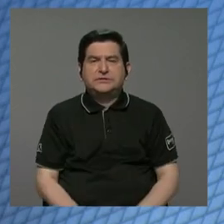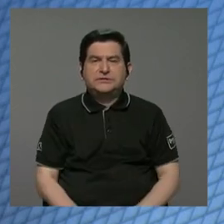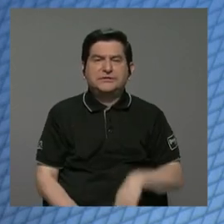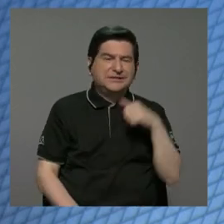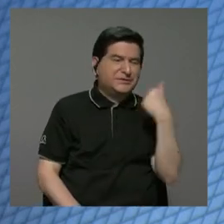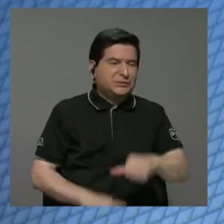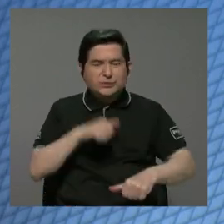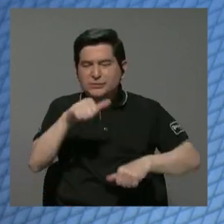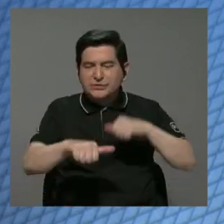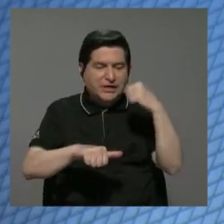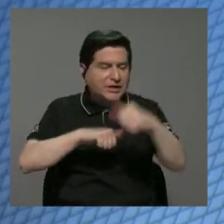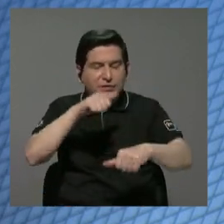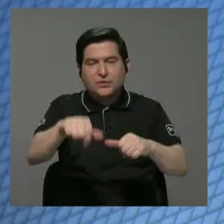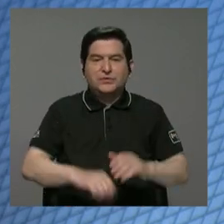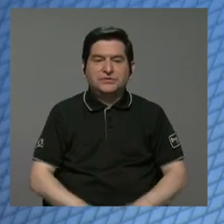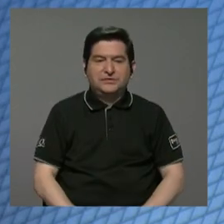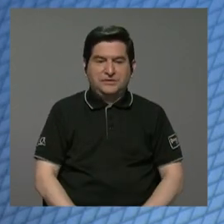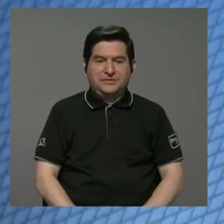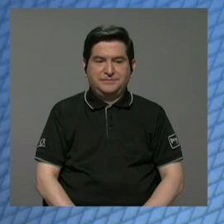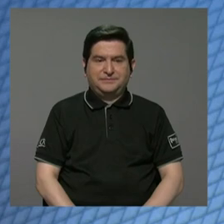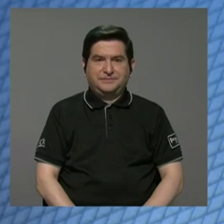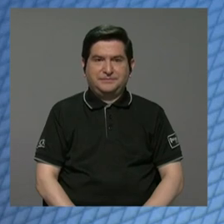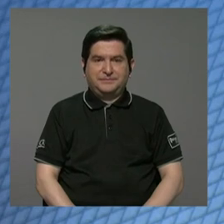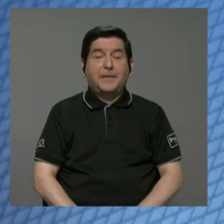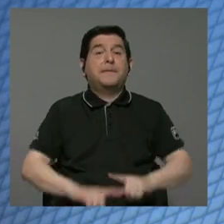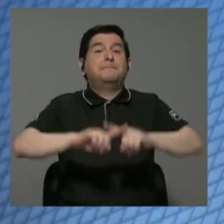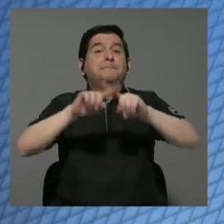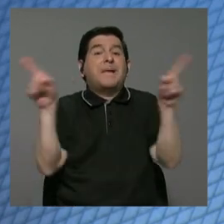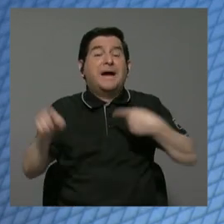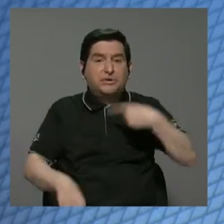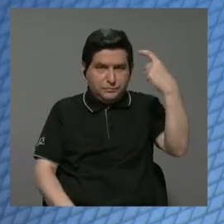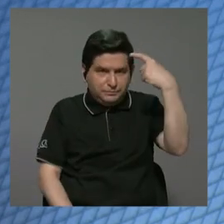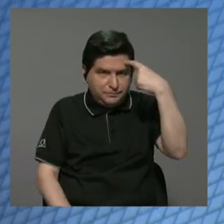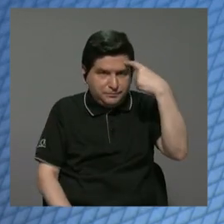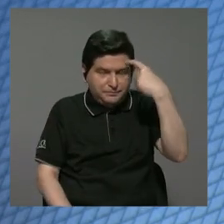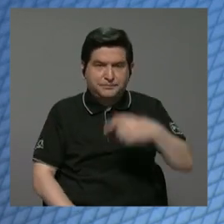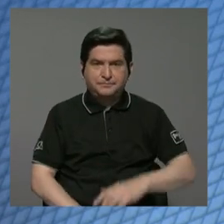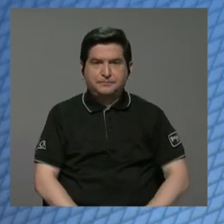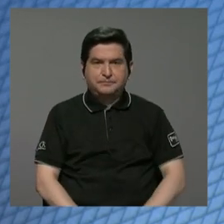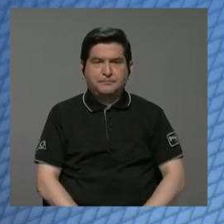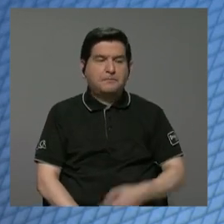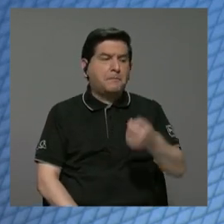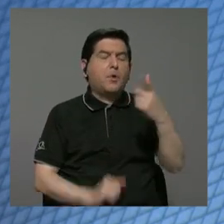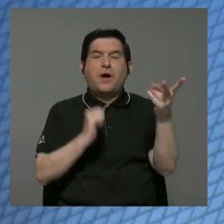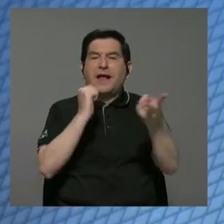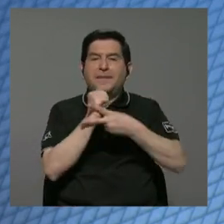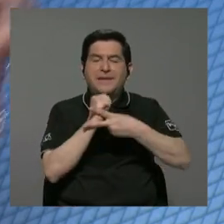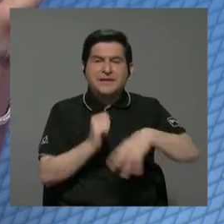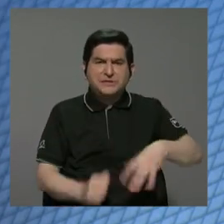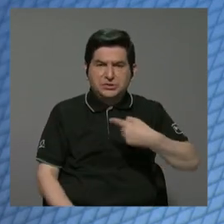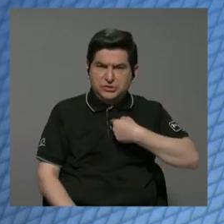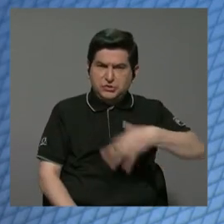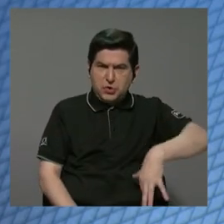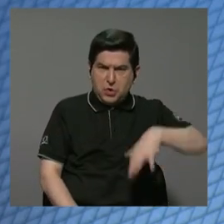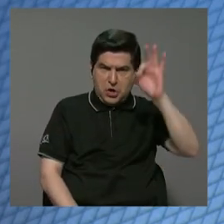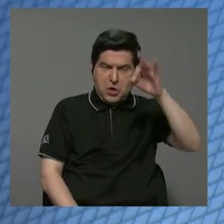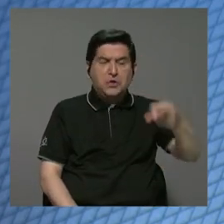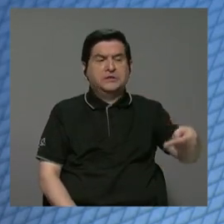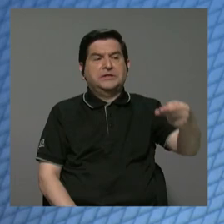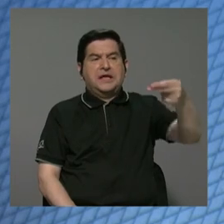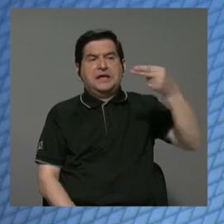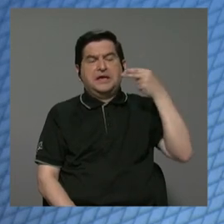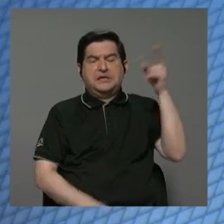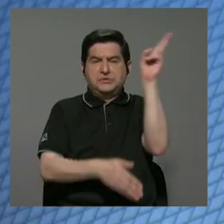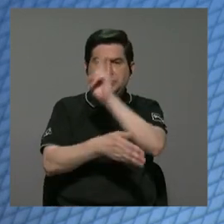encoge. Y realmente, sin embargo, pienso que pocas veces he encontrado yo, a lo largo de la historia de